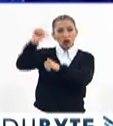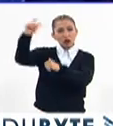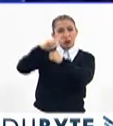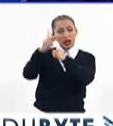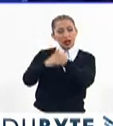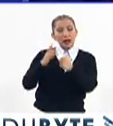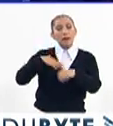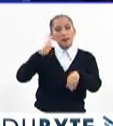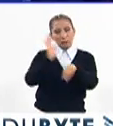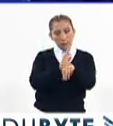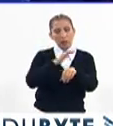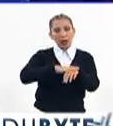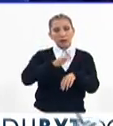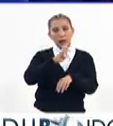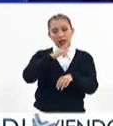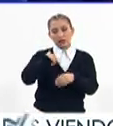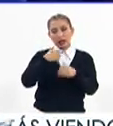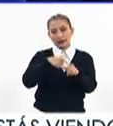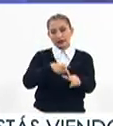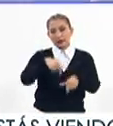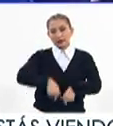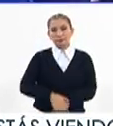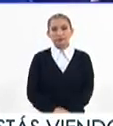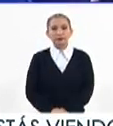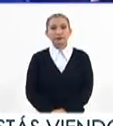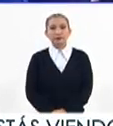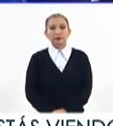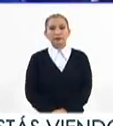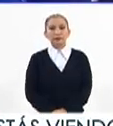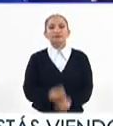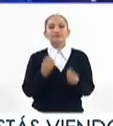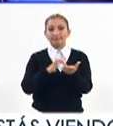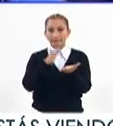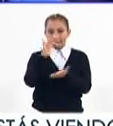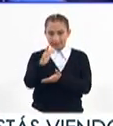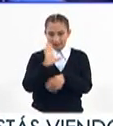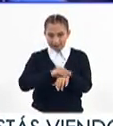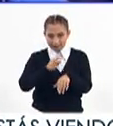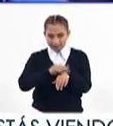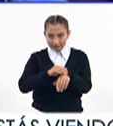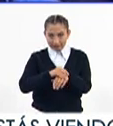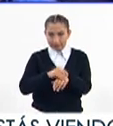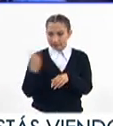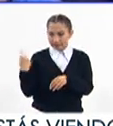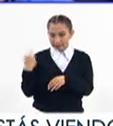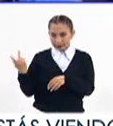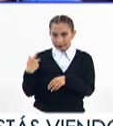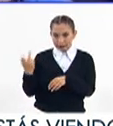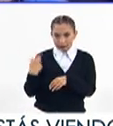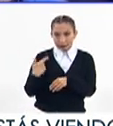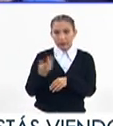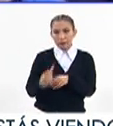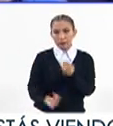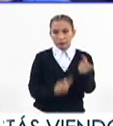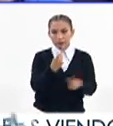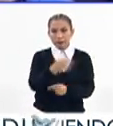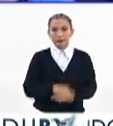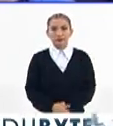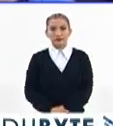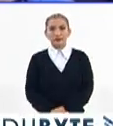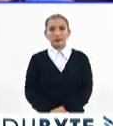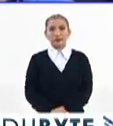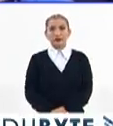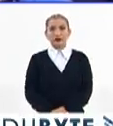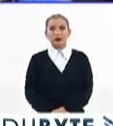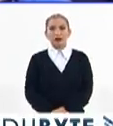reforzarán los programas de becas para que esto no ocurra. Pues muchas gracias por concedernos a mí y a mi compañero estas preguntas.